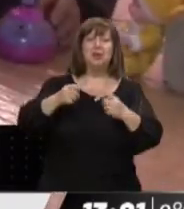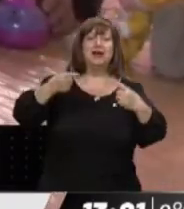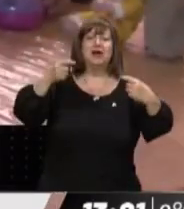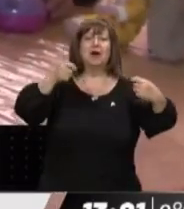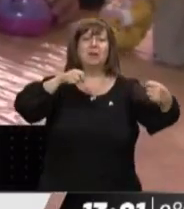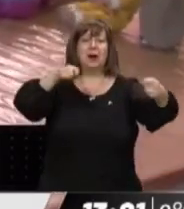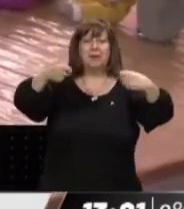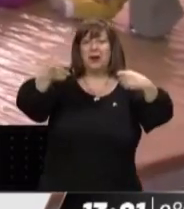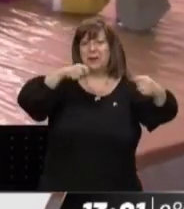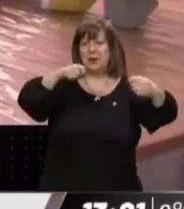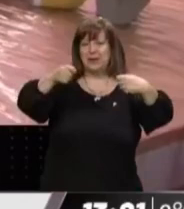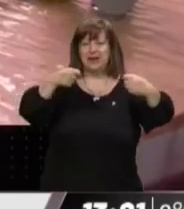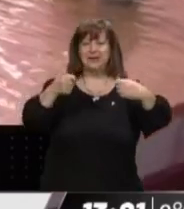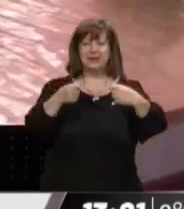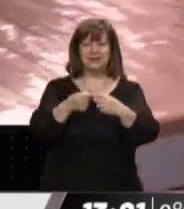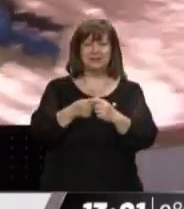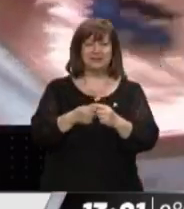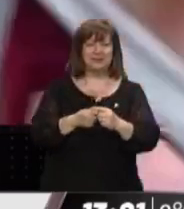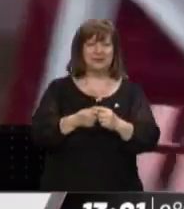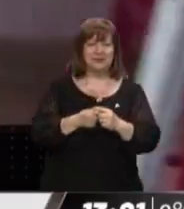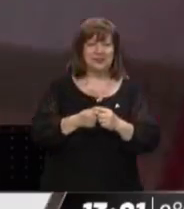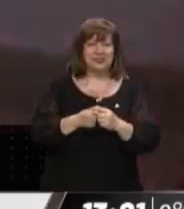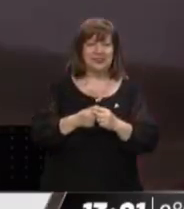nunca. Ah, lo dejó acá, quédate con el niño.